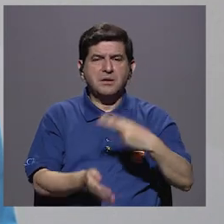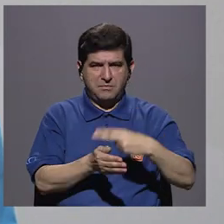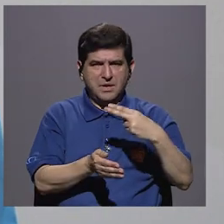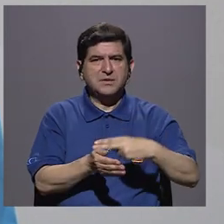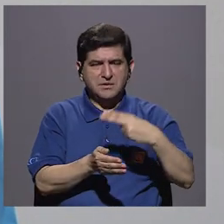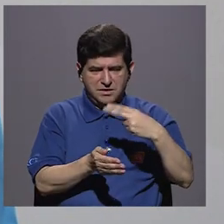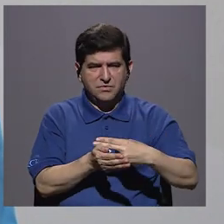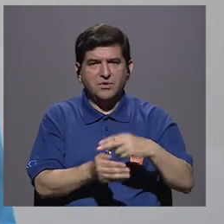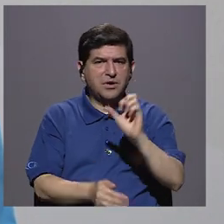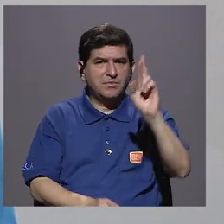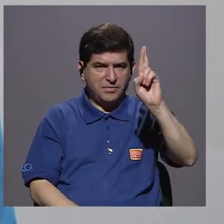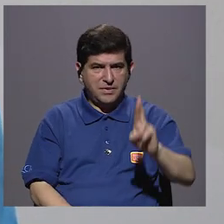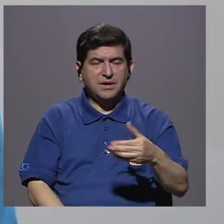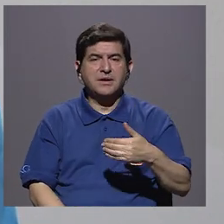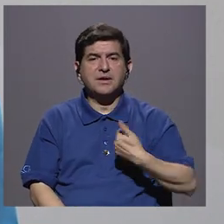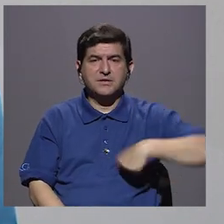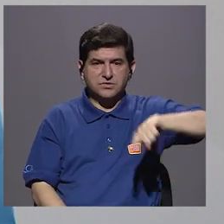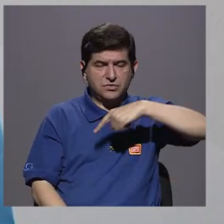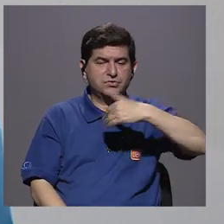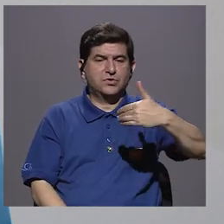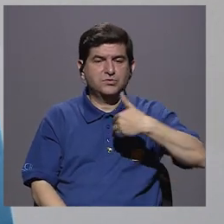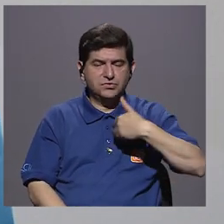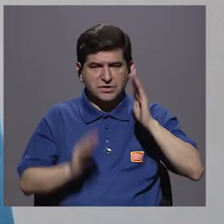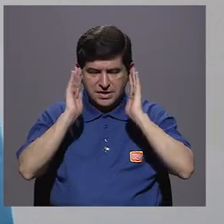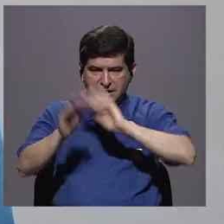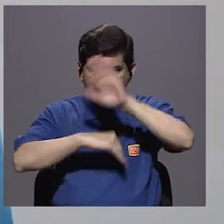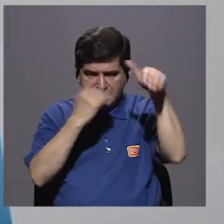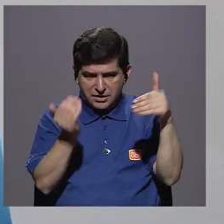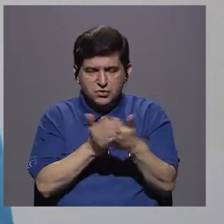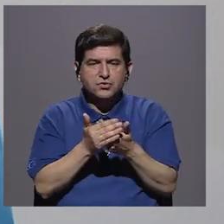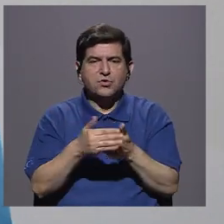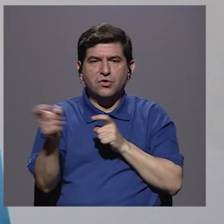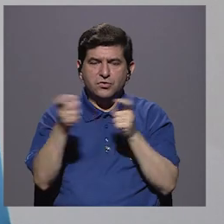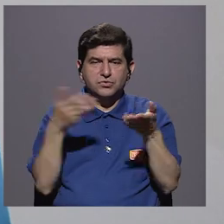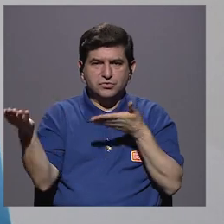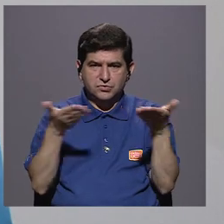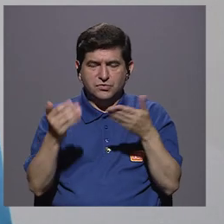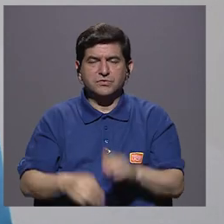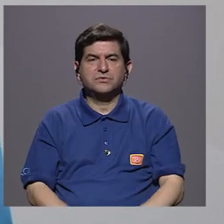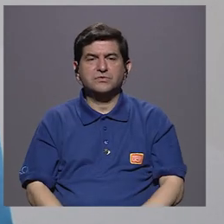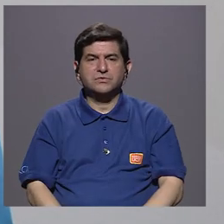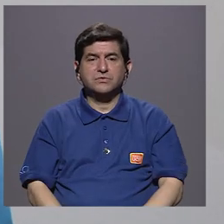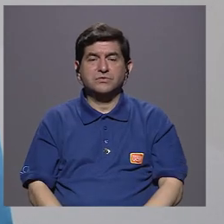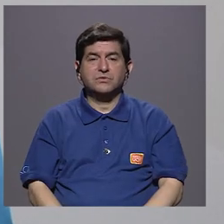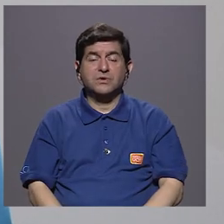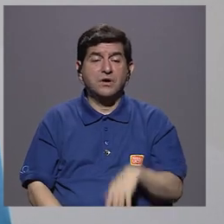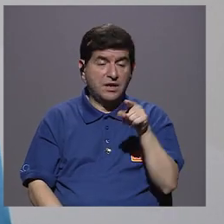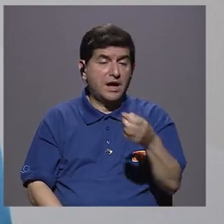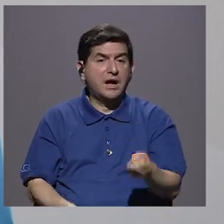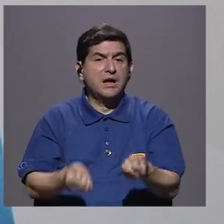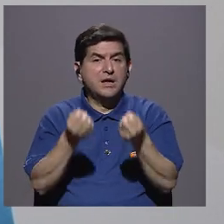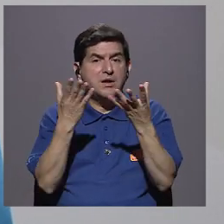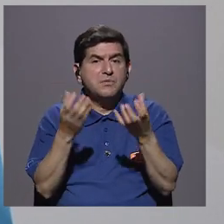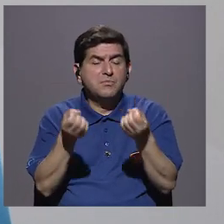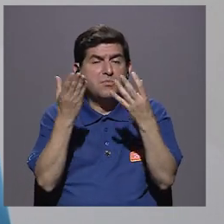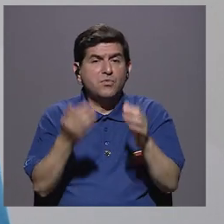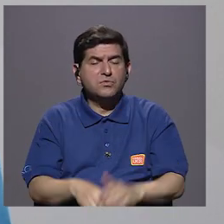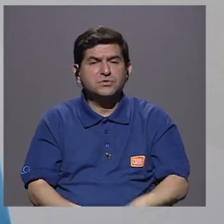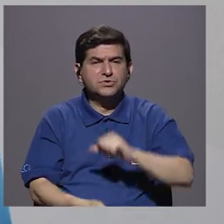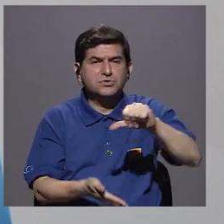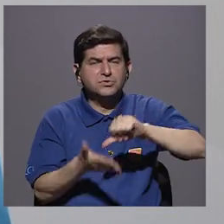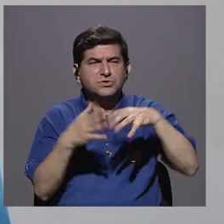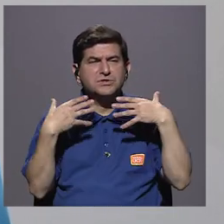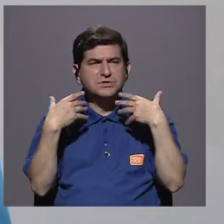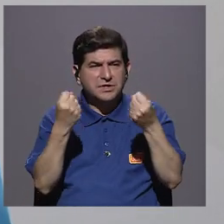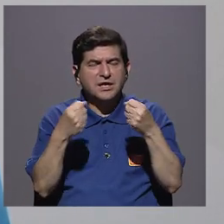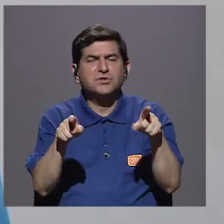hospitales de Costa Rica, estamos cubiertos a nivel nacional, Contralorías de Servicios, y en los centros de salud tenemos muchas contralorías, tenemos todavía ahí